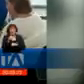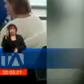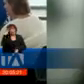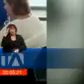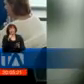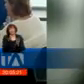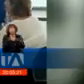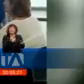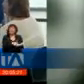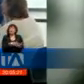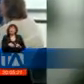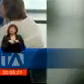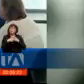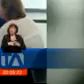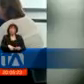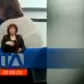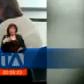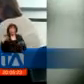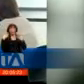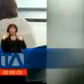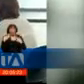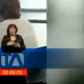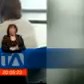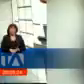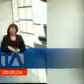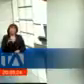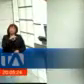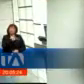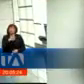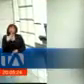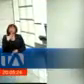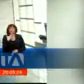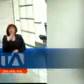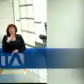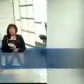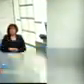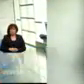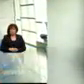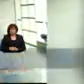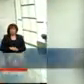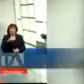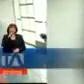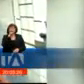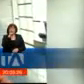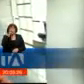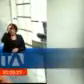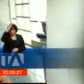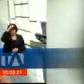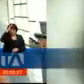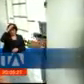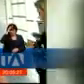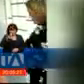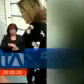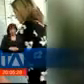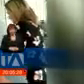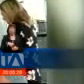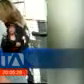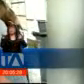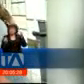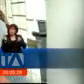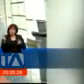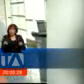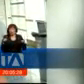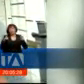emprendidos desde el municipio porteño para aplicarlos en sus cantones. Las clínicas móviles, que no las tenemos, el programa de